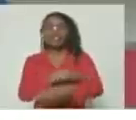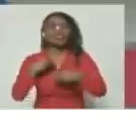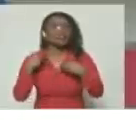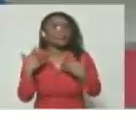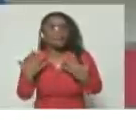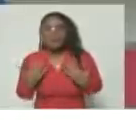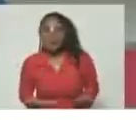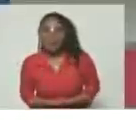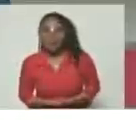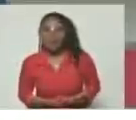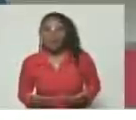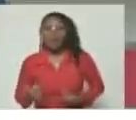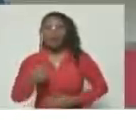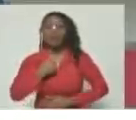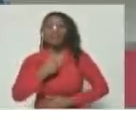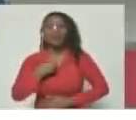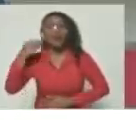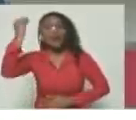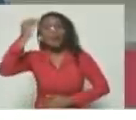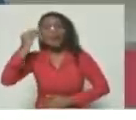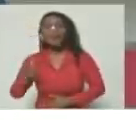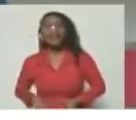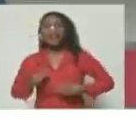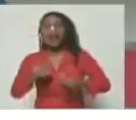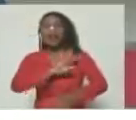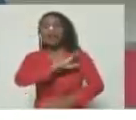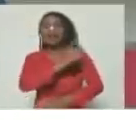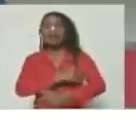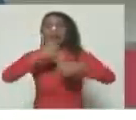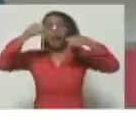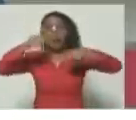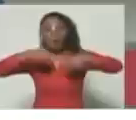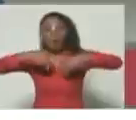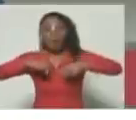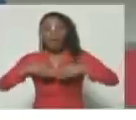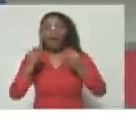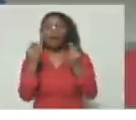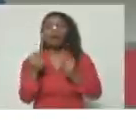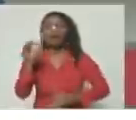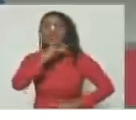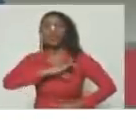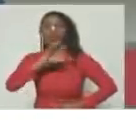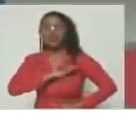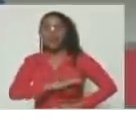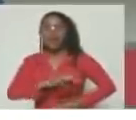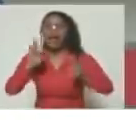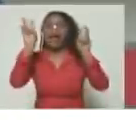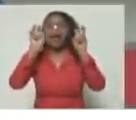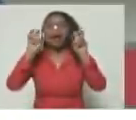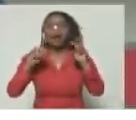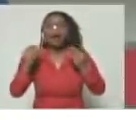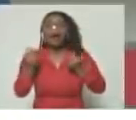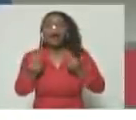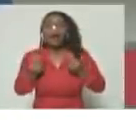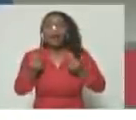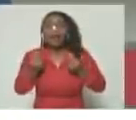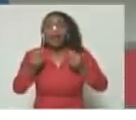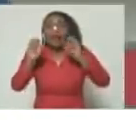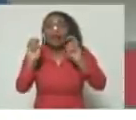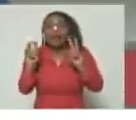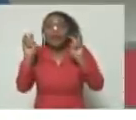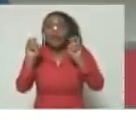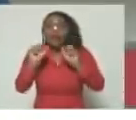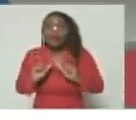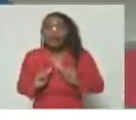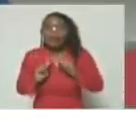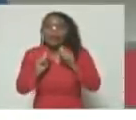qué es lo que yo creo que hay que darle más fuerza hoy por hoy? A la economía social, a la nueva economía emergente de